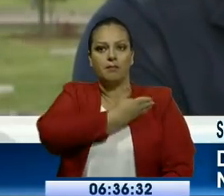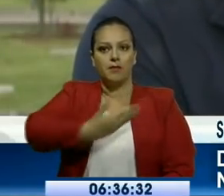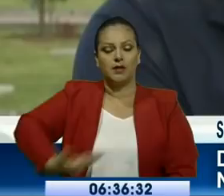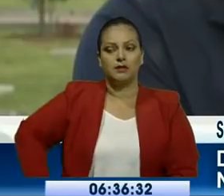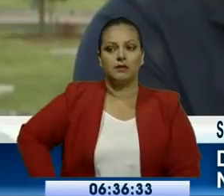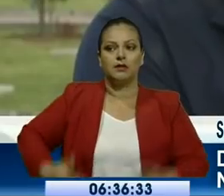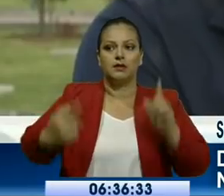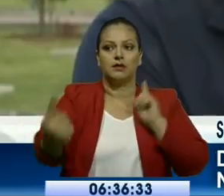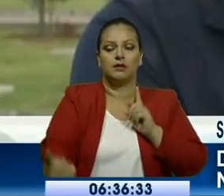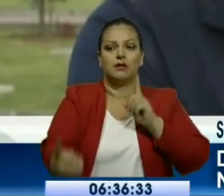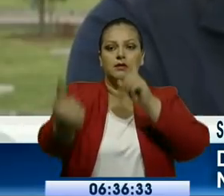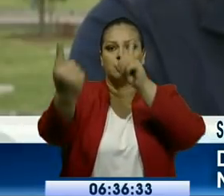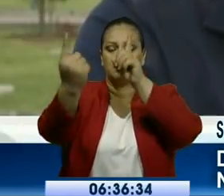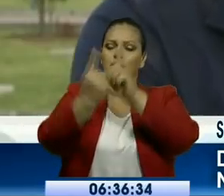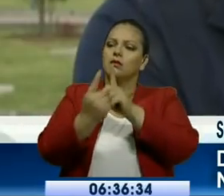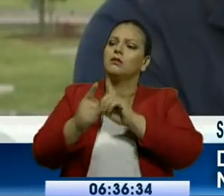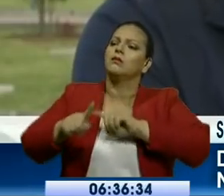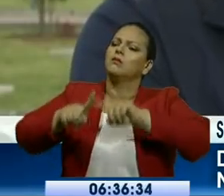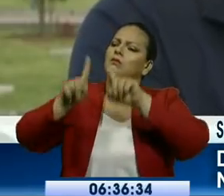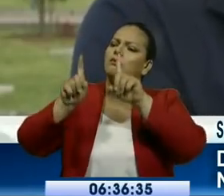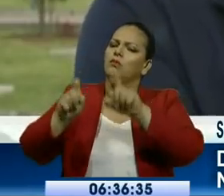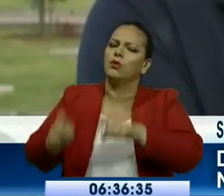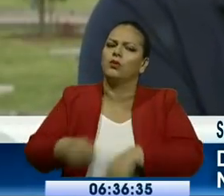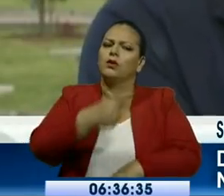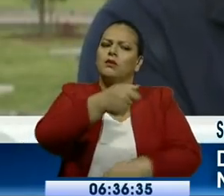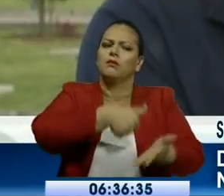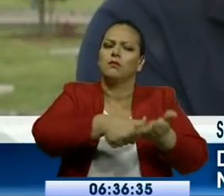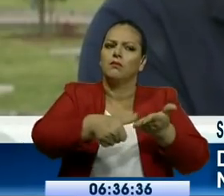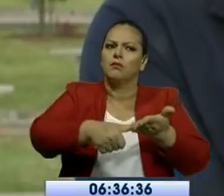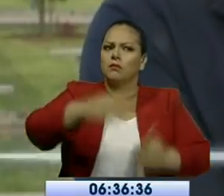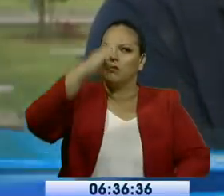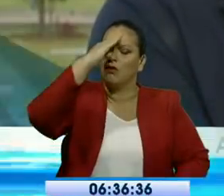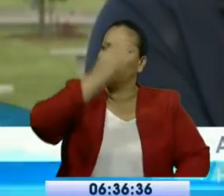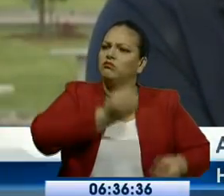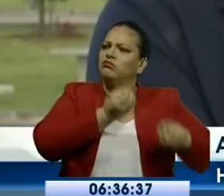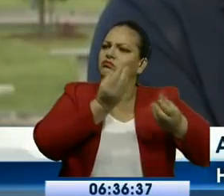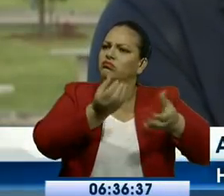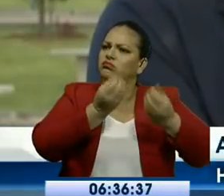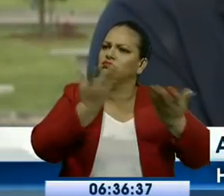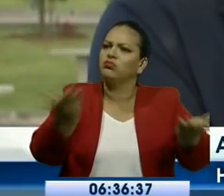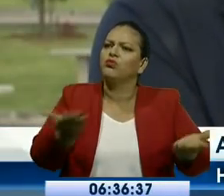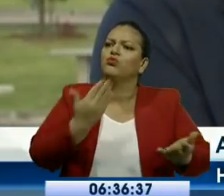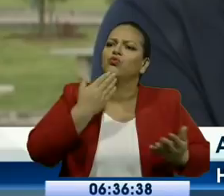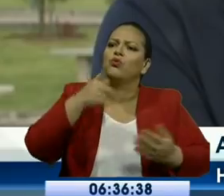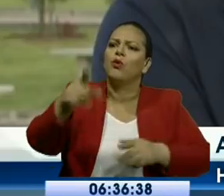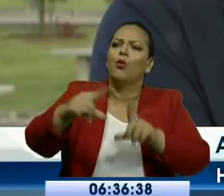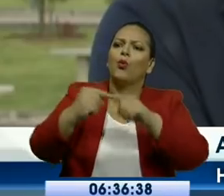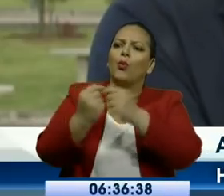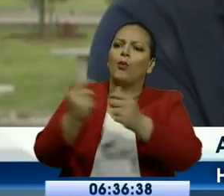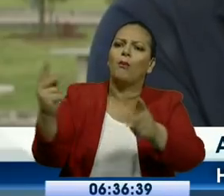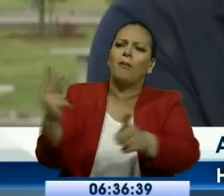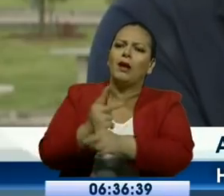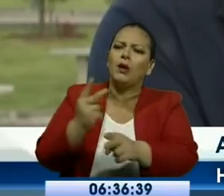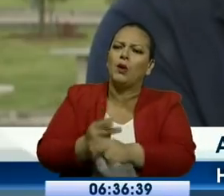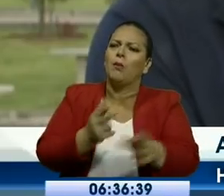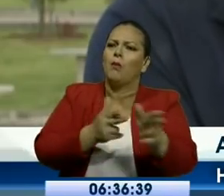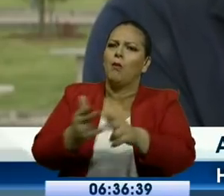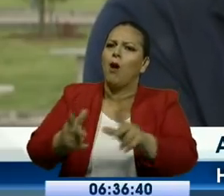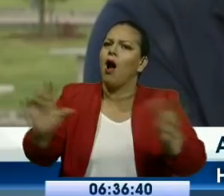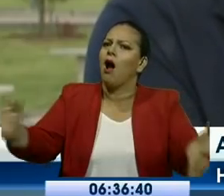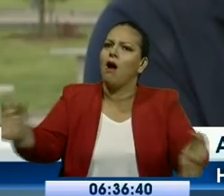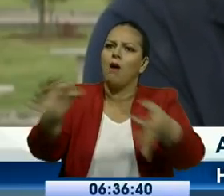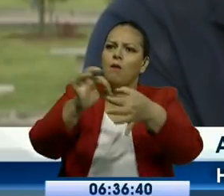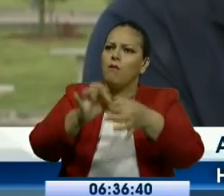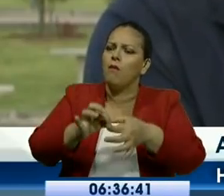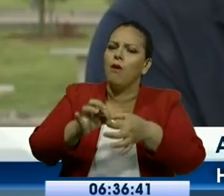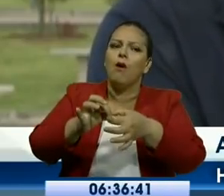sepa responder de la mejor manera y pues para ver qué procesos van a manejar